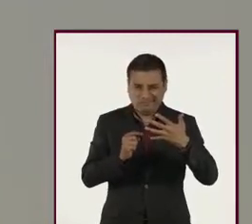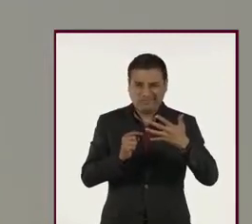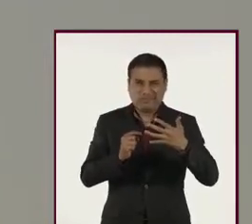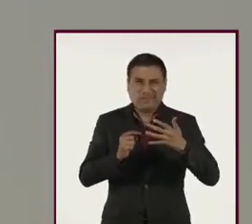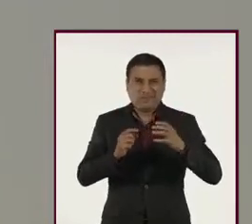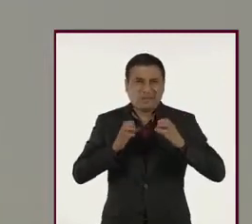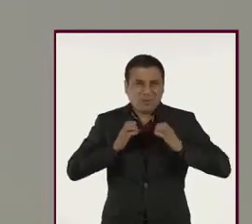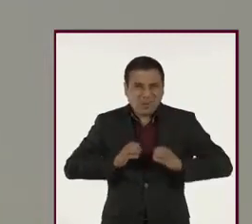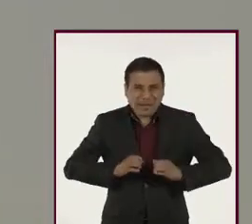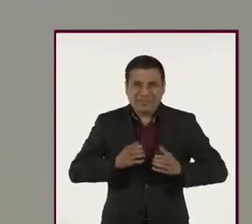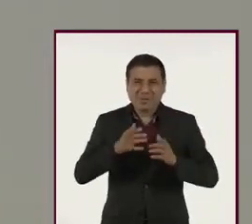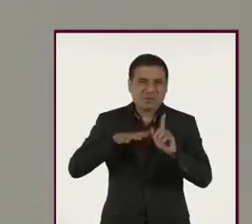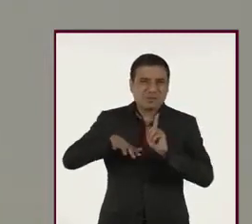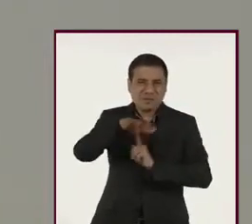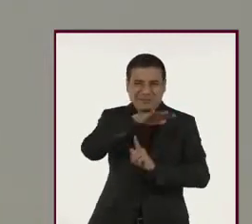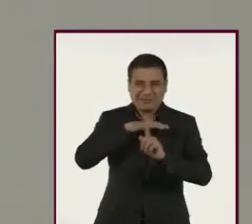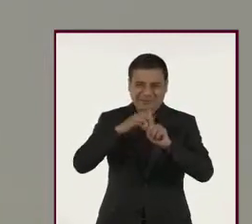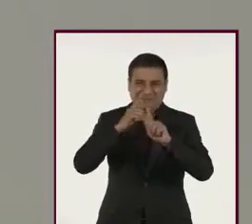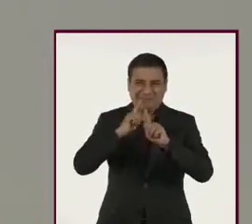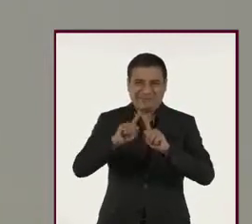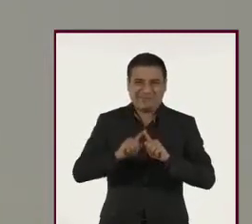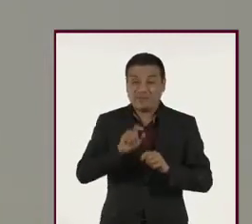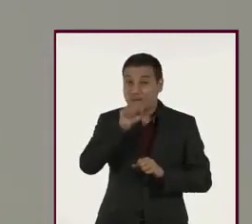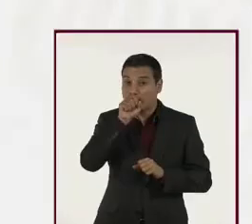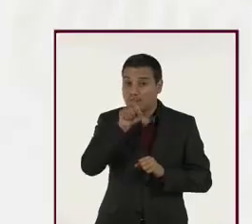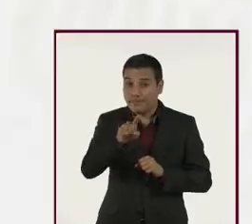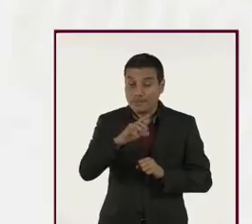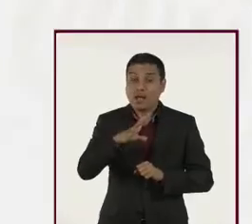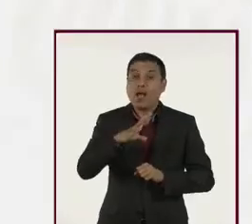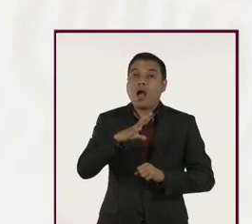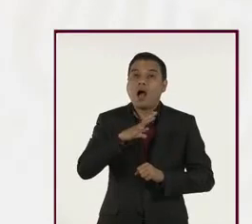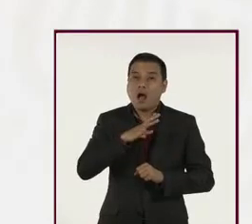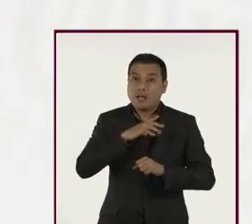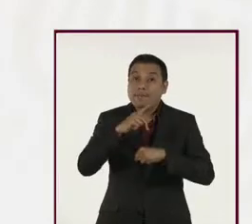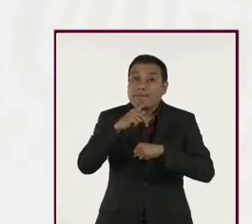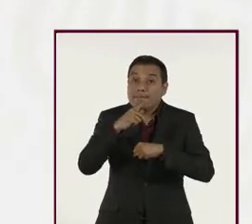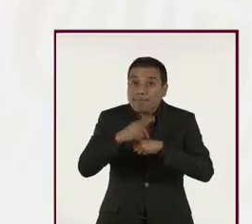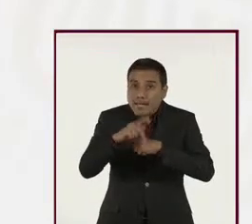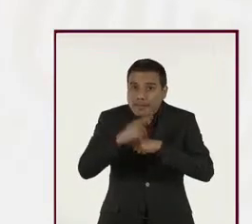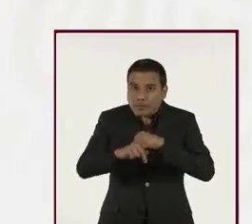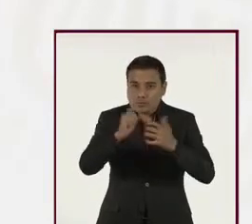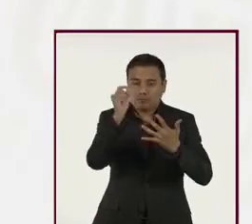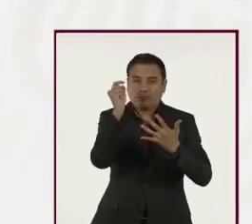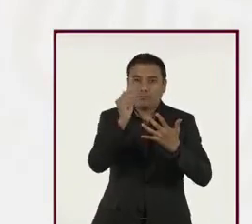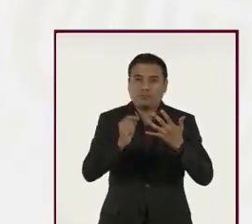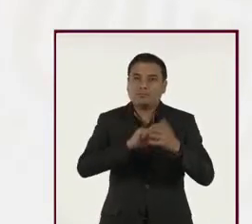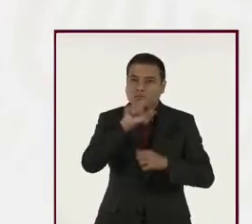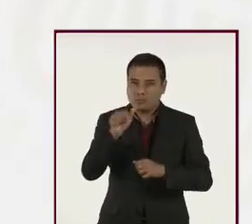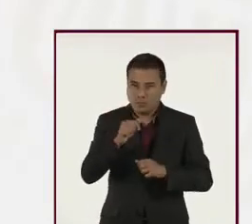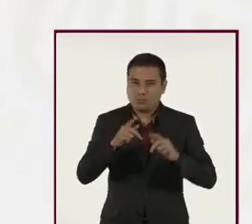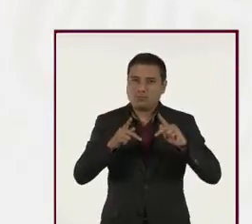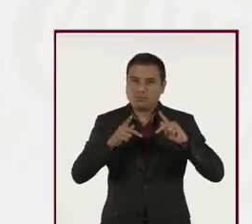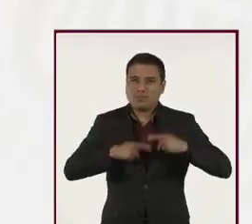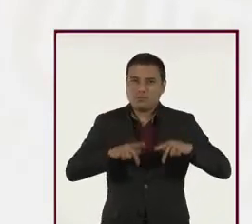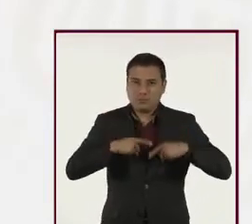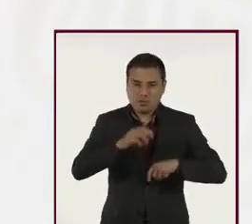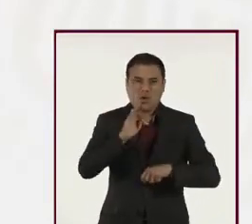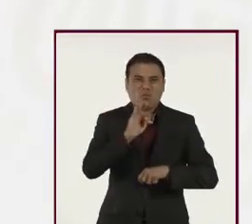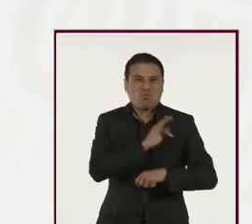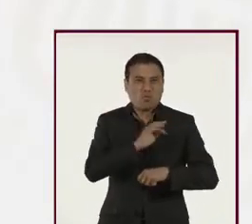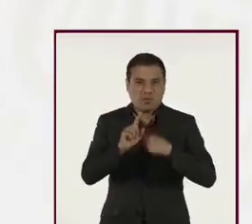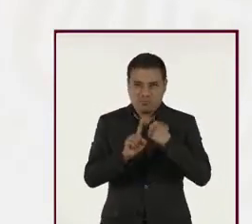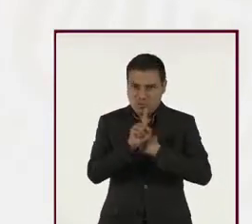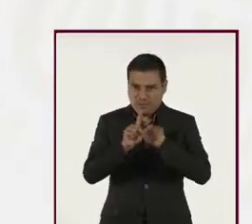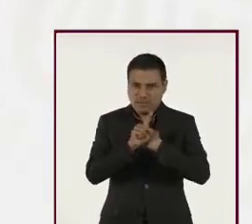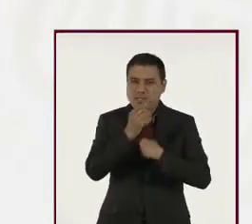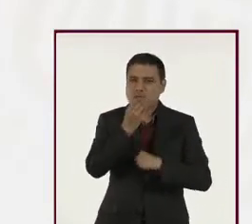hay que retomar cuáles son esos factores de riesgo que pueden llevar a una persona a presentar algún trastorno de la conducta alimentaria o una